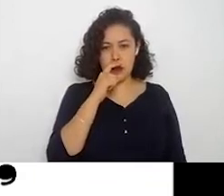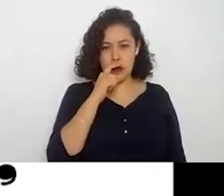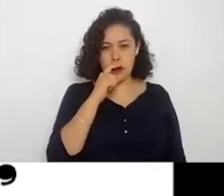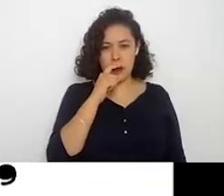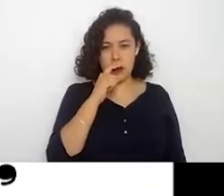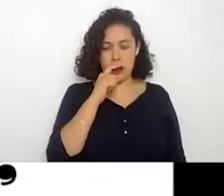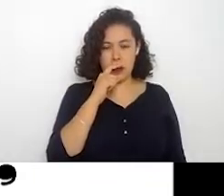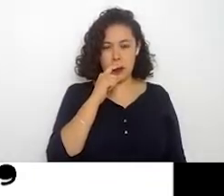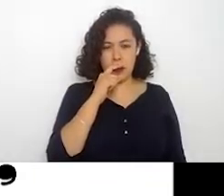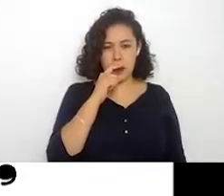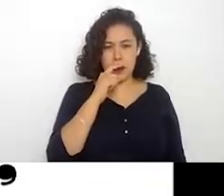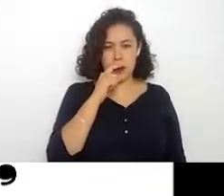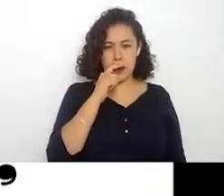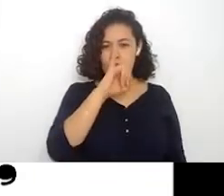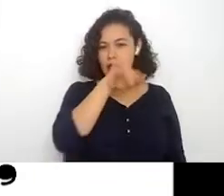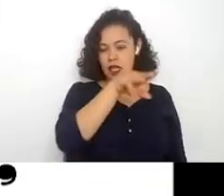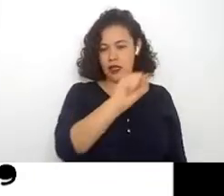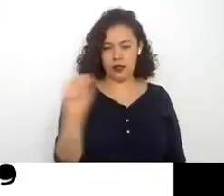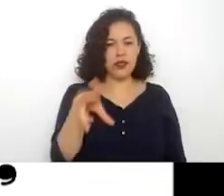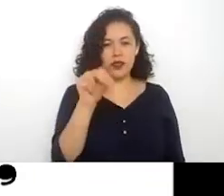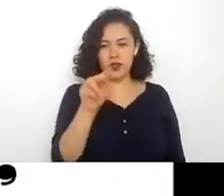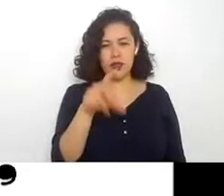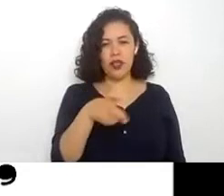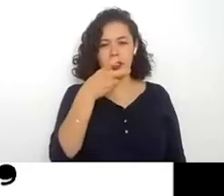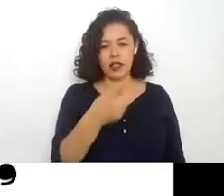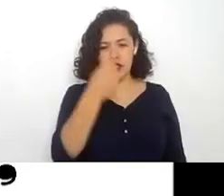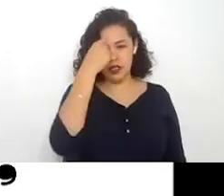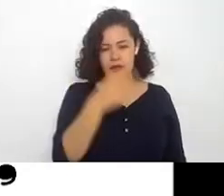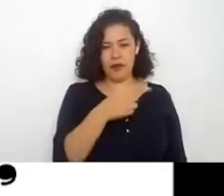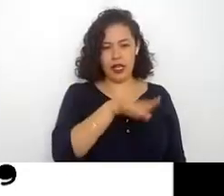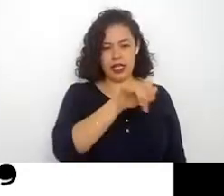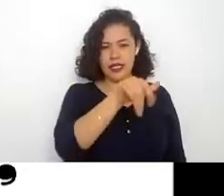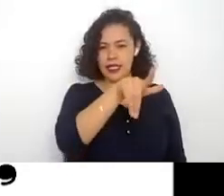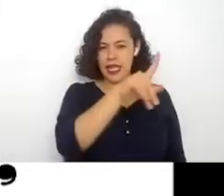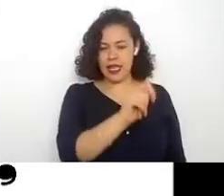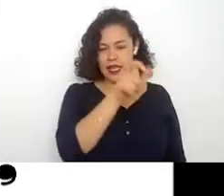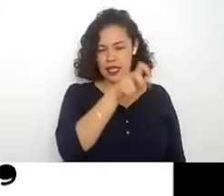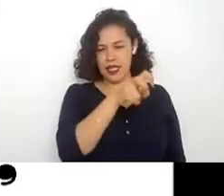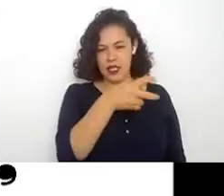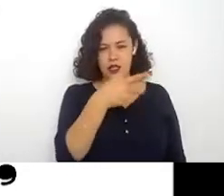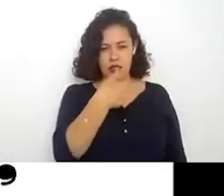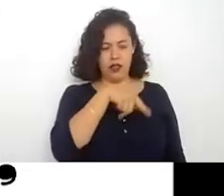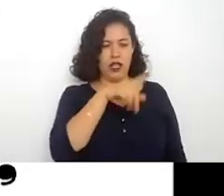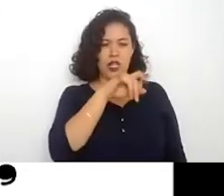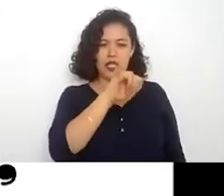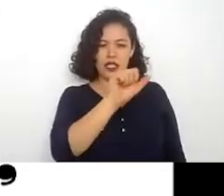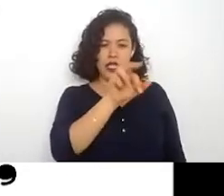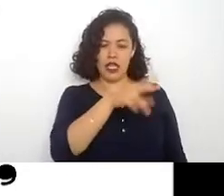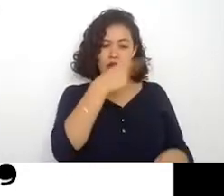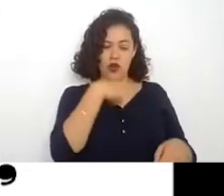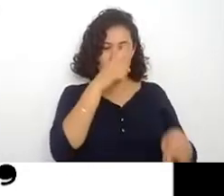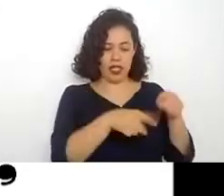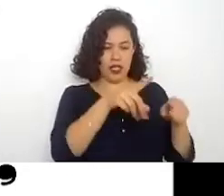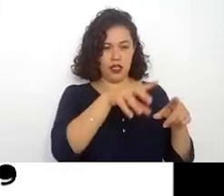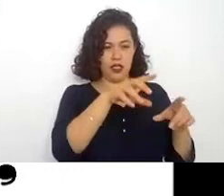esta no es en el IMSS, es ante las finanzas son ante el SAT, ¿verdad? Y esa retención del ISR, pues hay